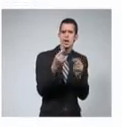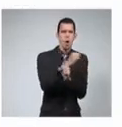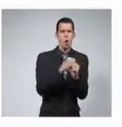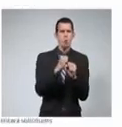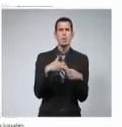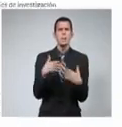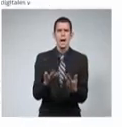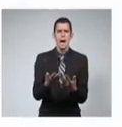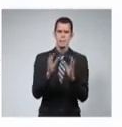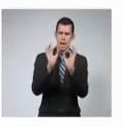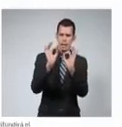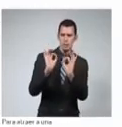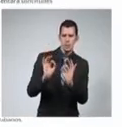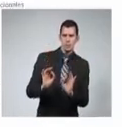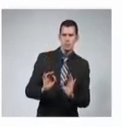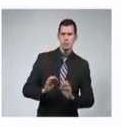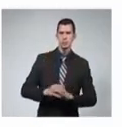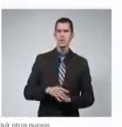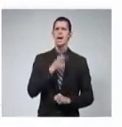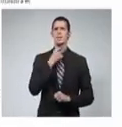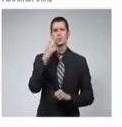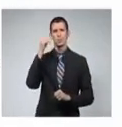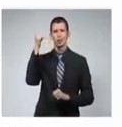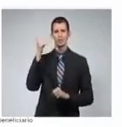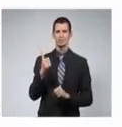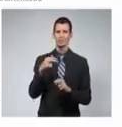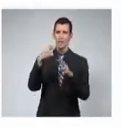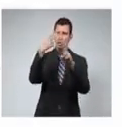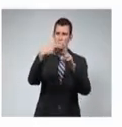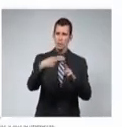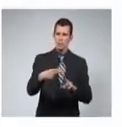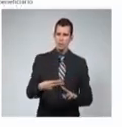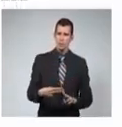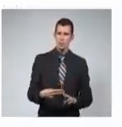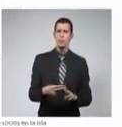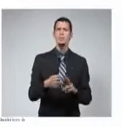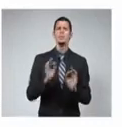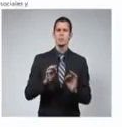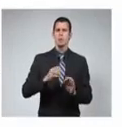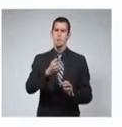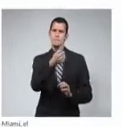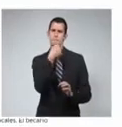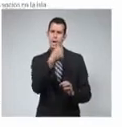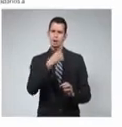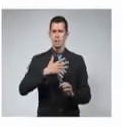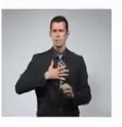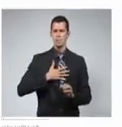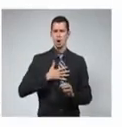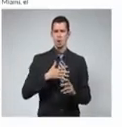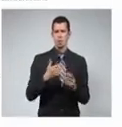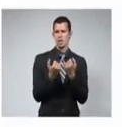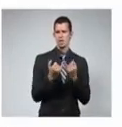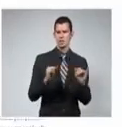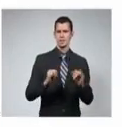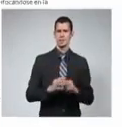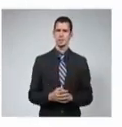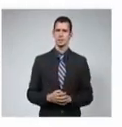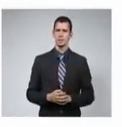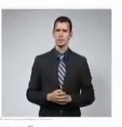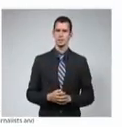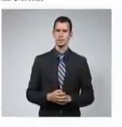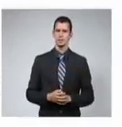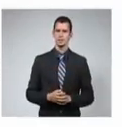noticiero. Diario de Cuba, Cubanet, Hipermedia Magazine, entre otros muchos. En cambio, no sé